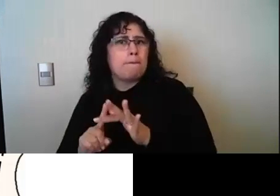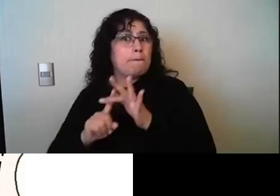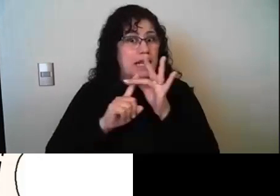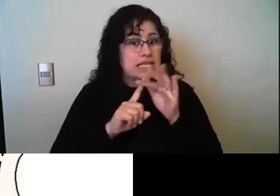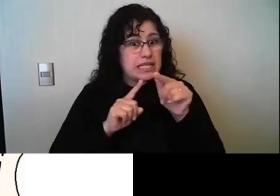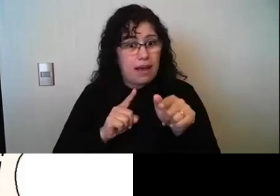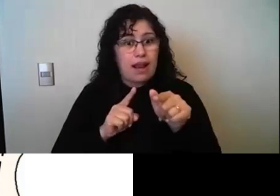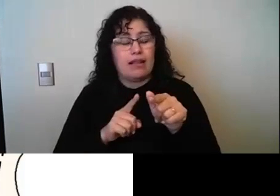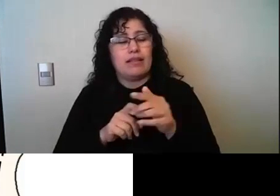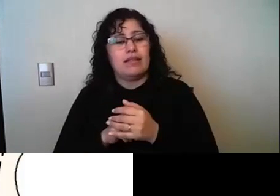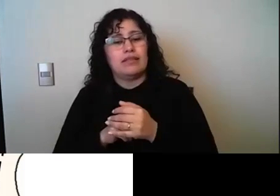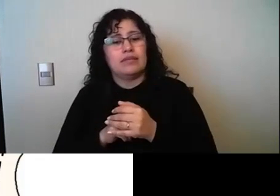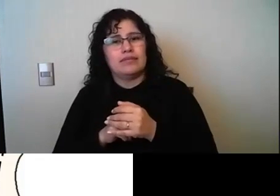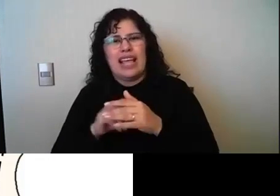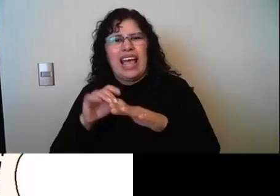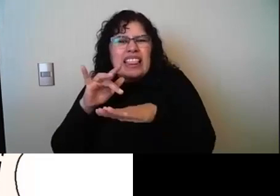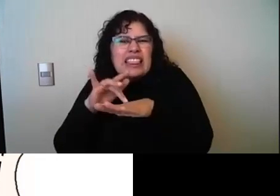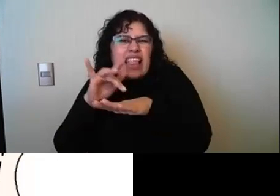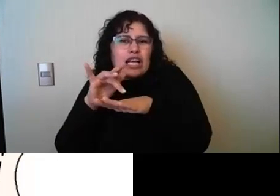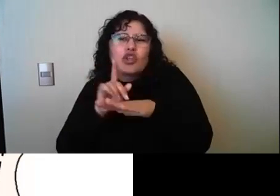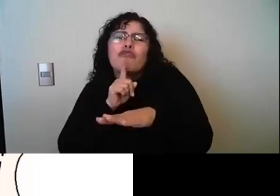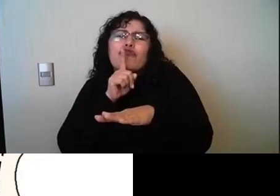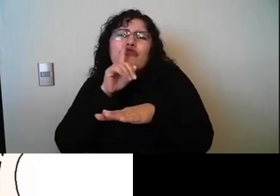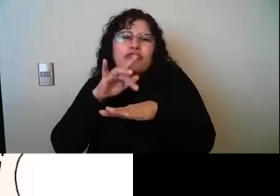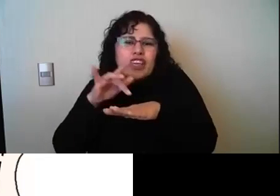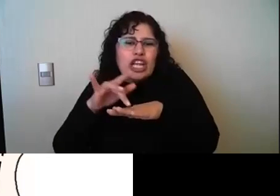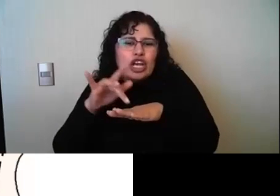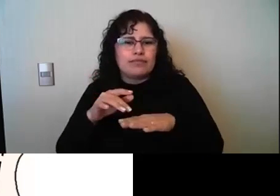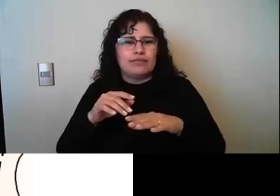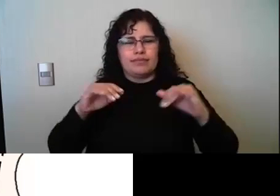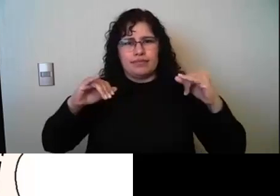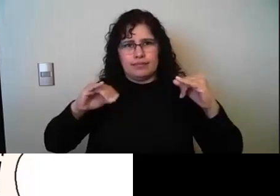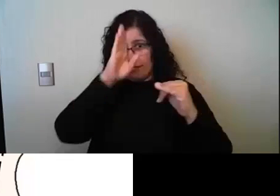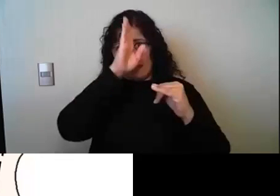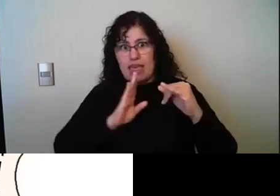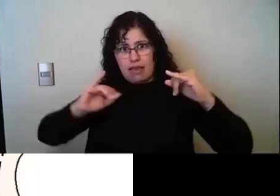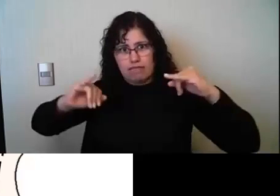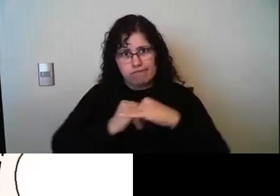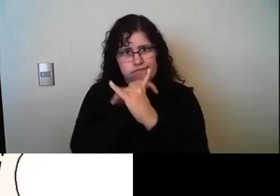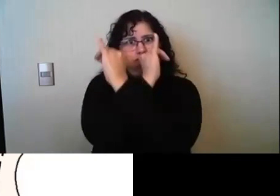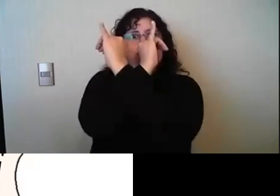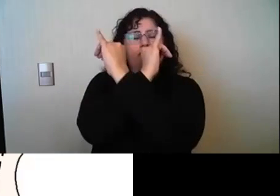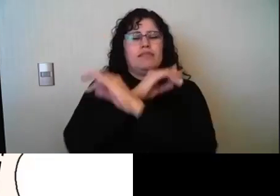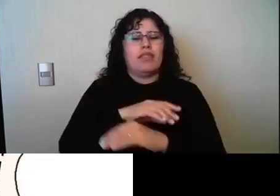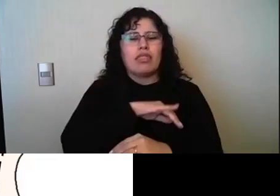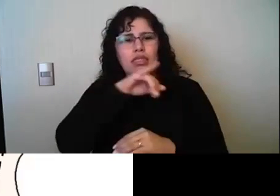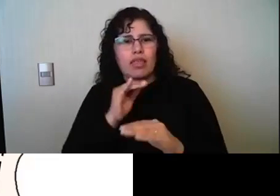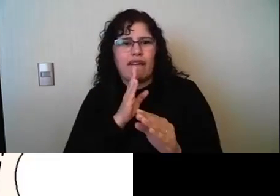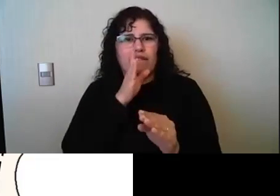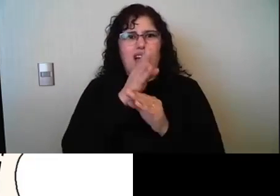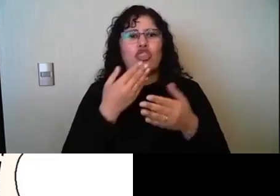¿ya? Es tacto fino, principalmente cruza de la línea media y asciende hasta el